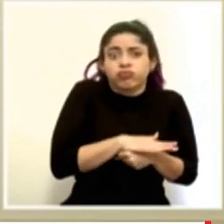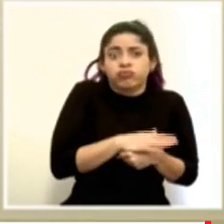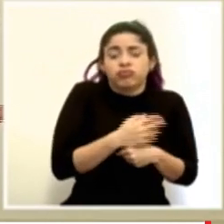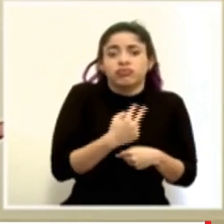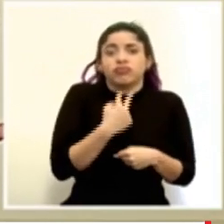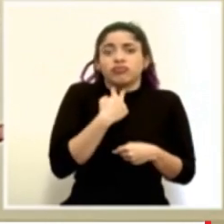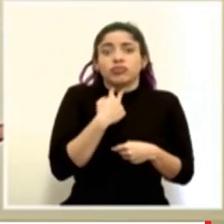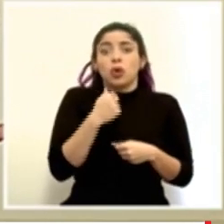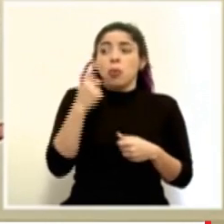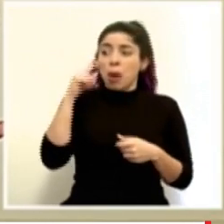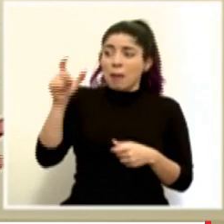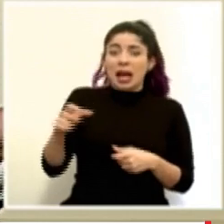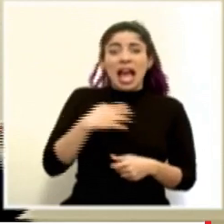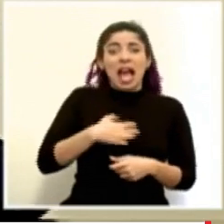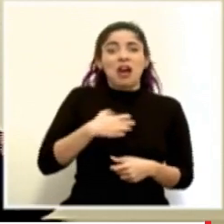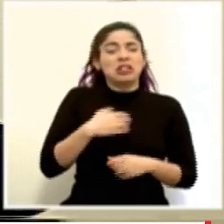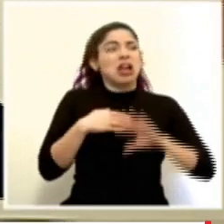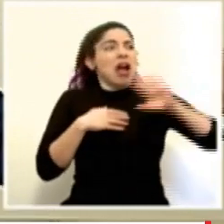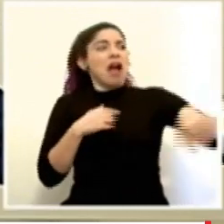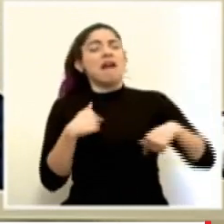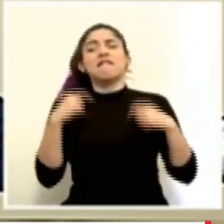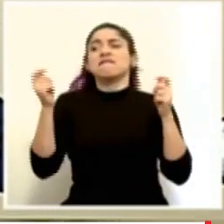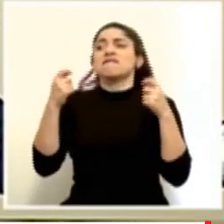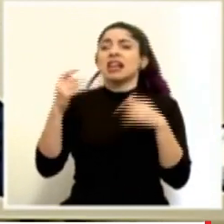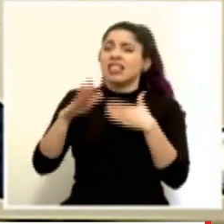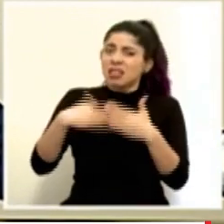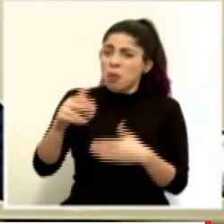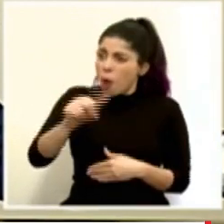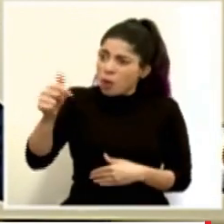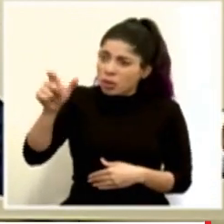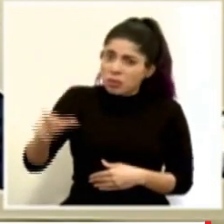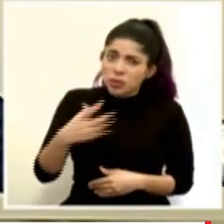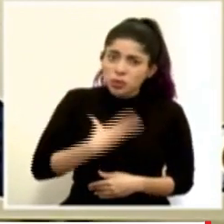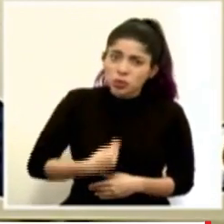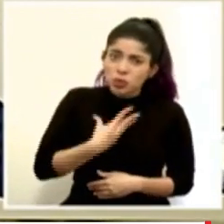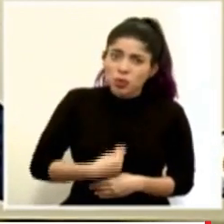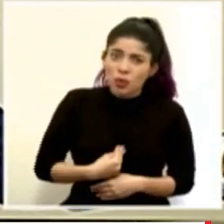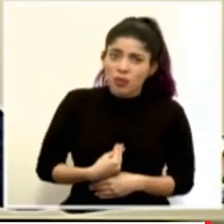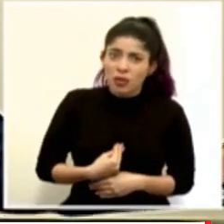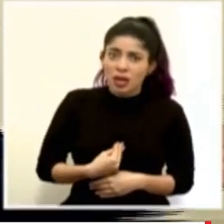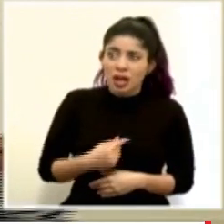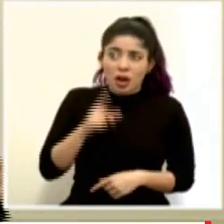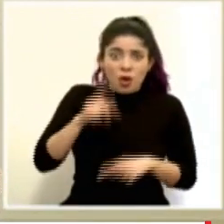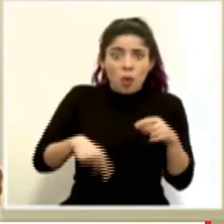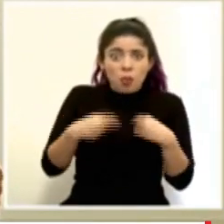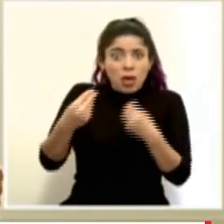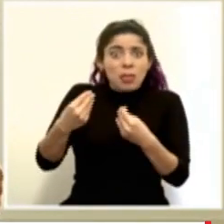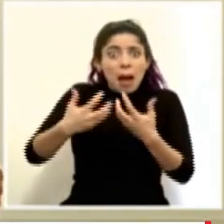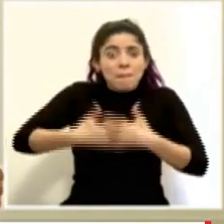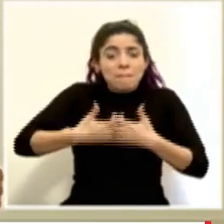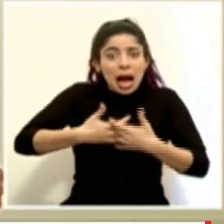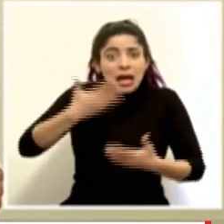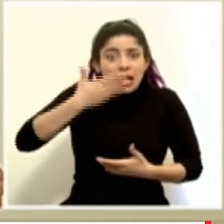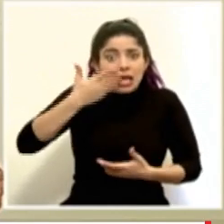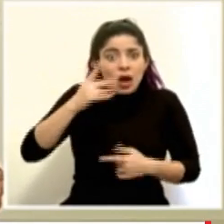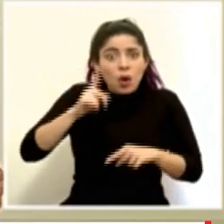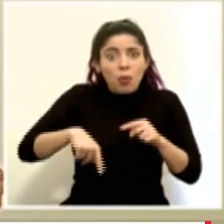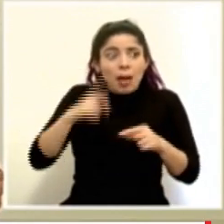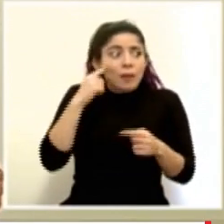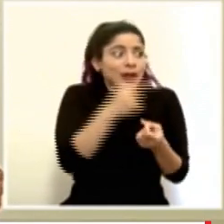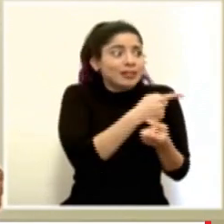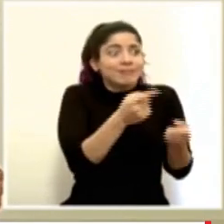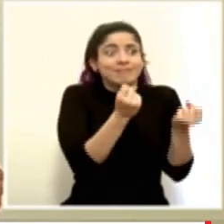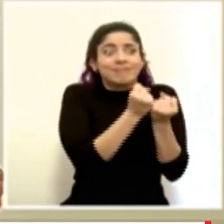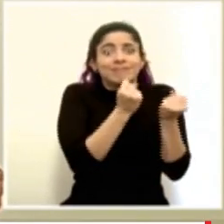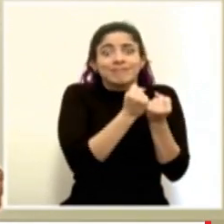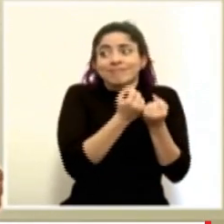actitud egoísta de alguien que quiere hacer una fiesta, al final tenga que sufrir otra persona que al final no se le va a poder dar el respirador artificial porque no está